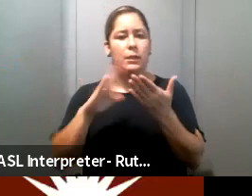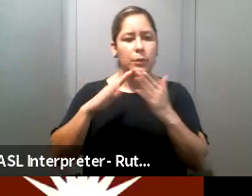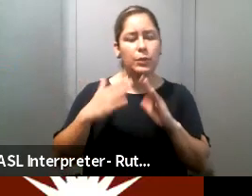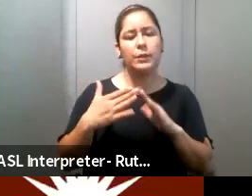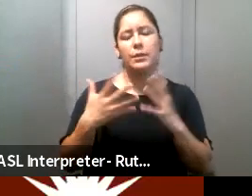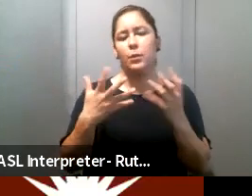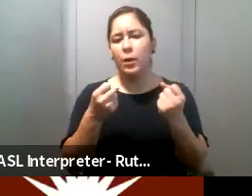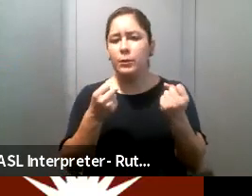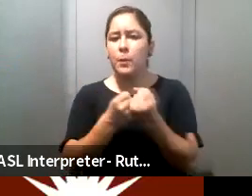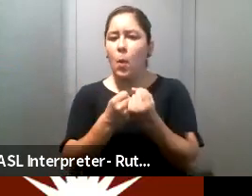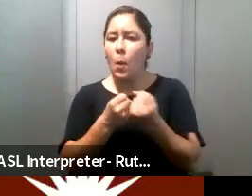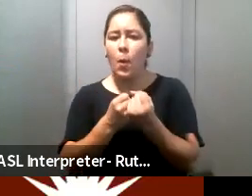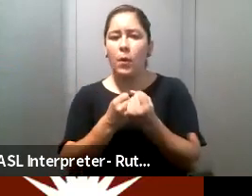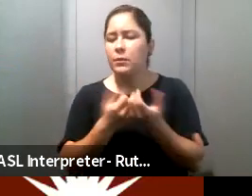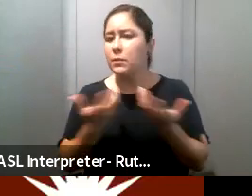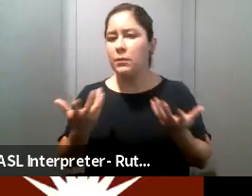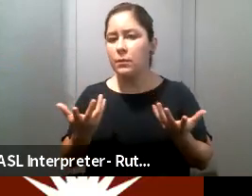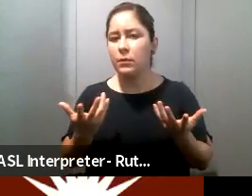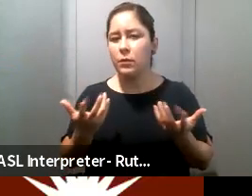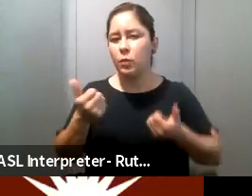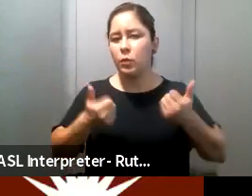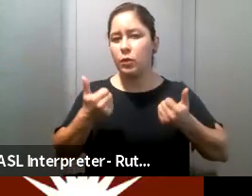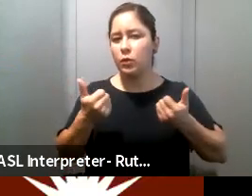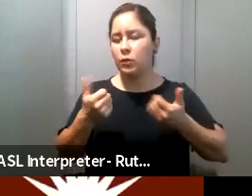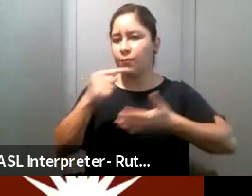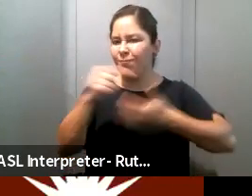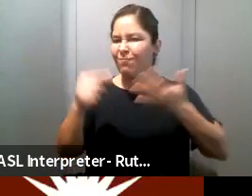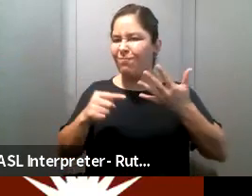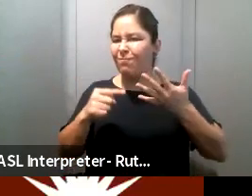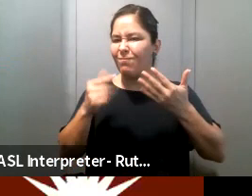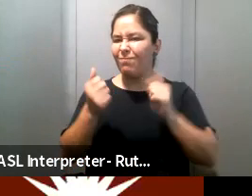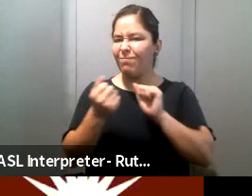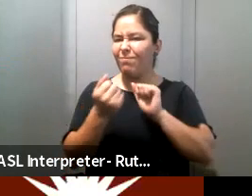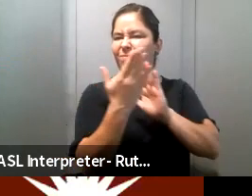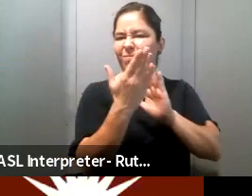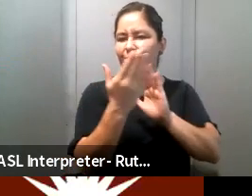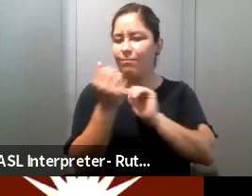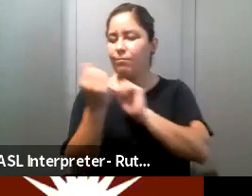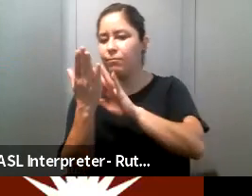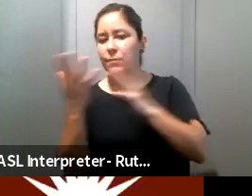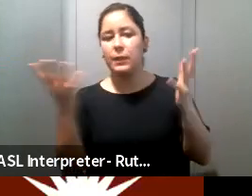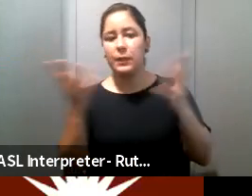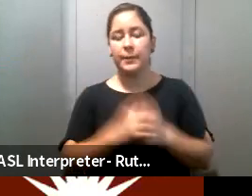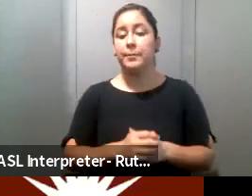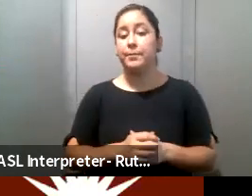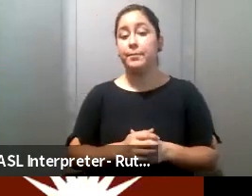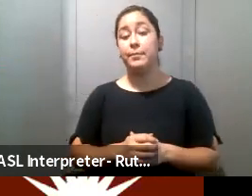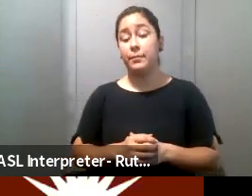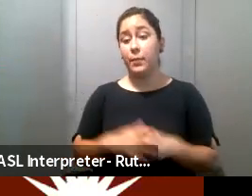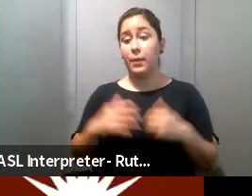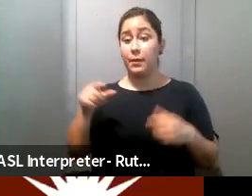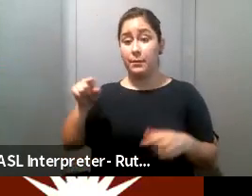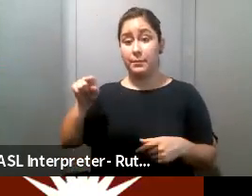inmigrante, especialmente en los centros de detención? Es bien restringido, si aún es restringido para abogados,